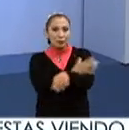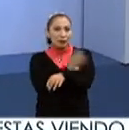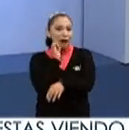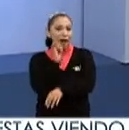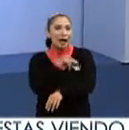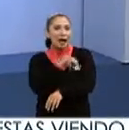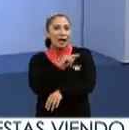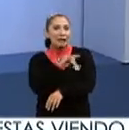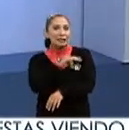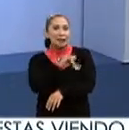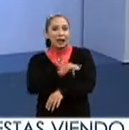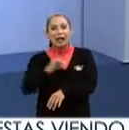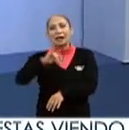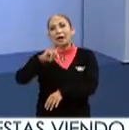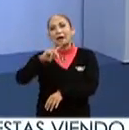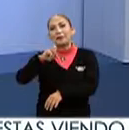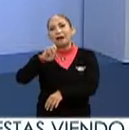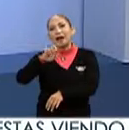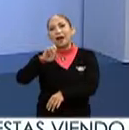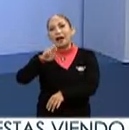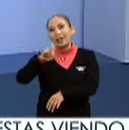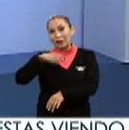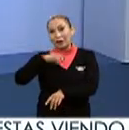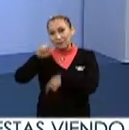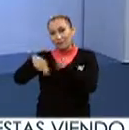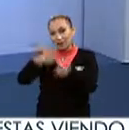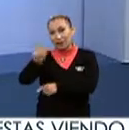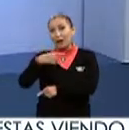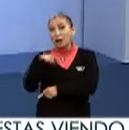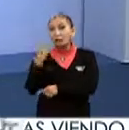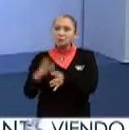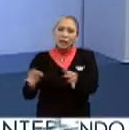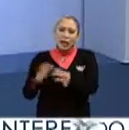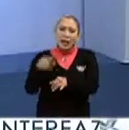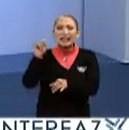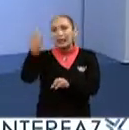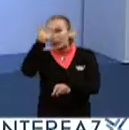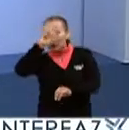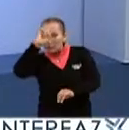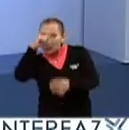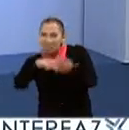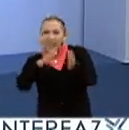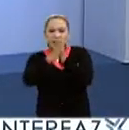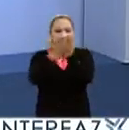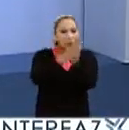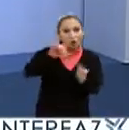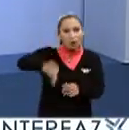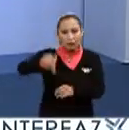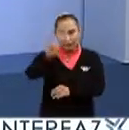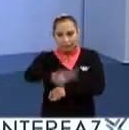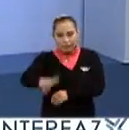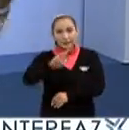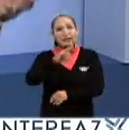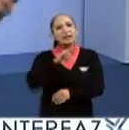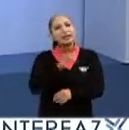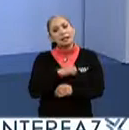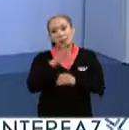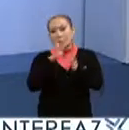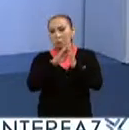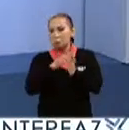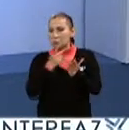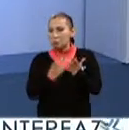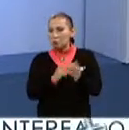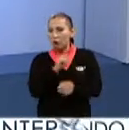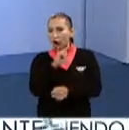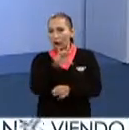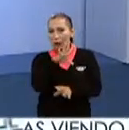compañera Ana Cristina Olvera. Javier Aranda también está allá. Nos platicará sobre la recomendación literaria de este viernes. Así que un programa